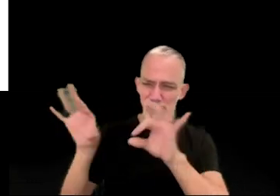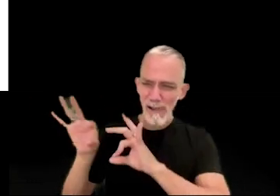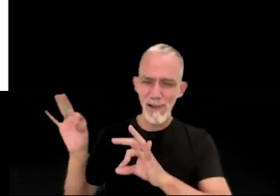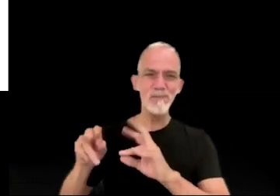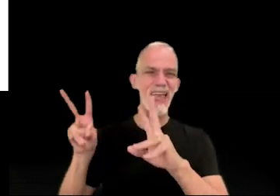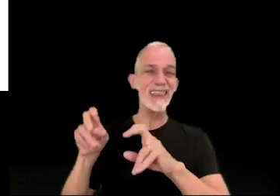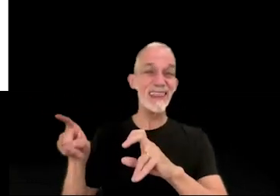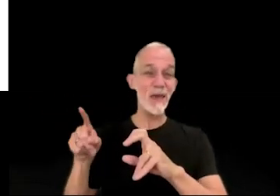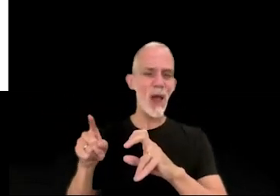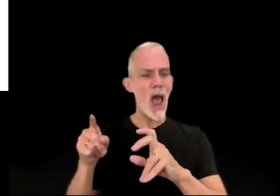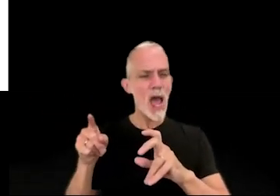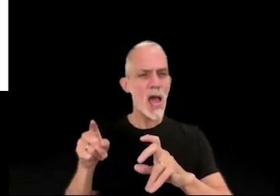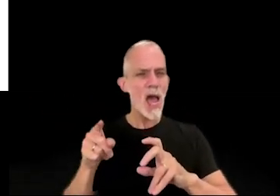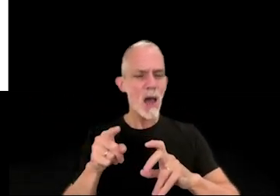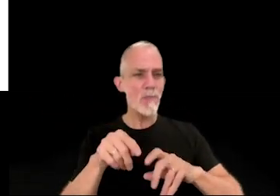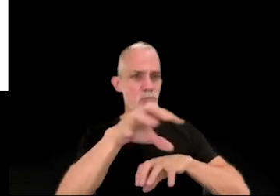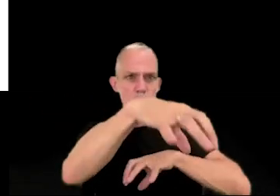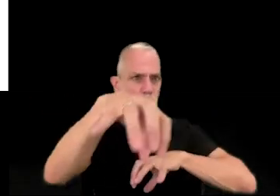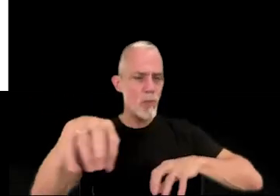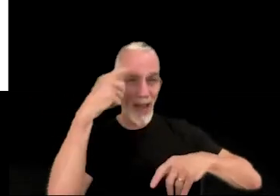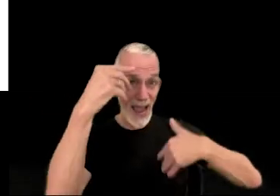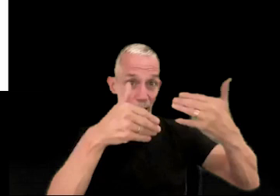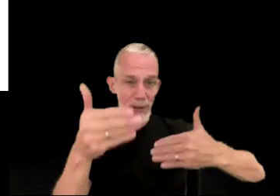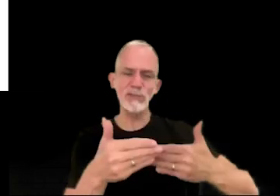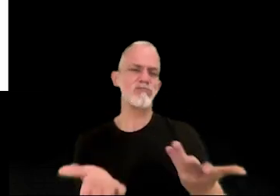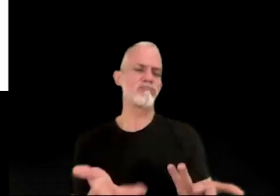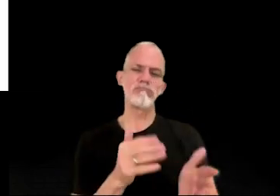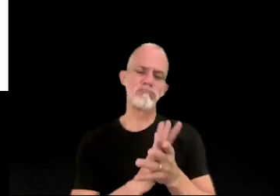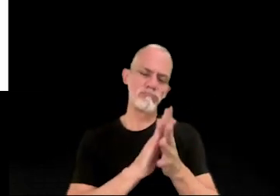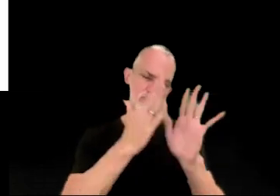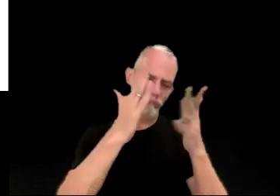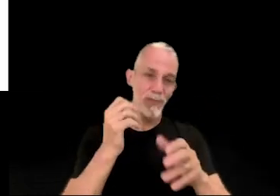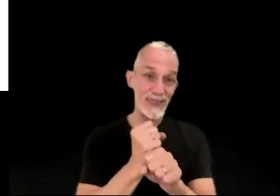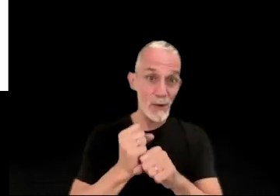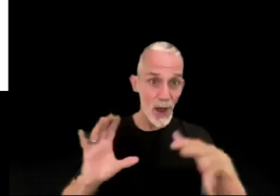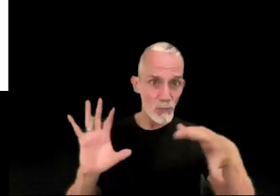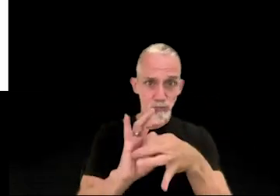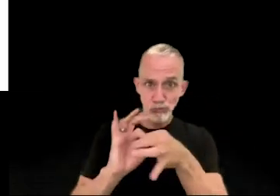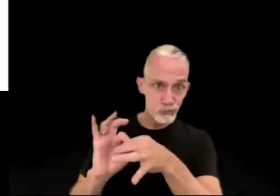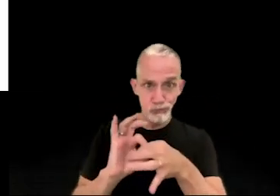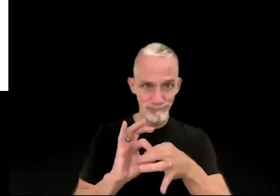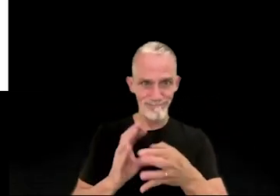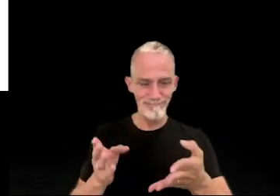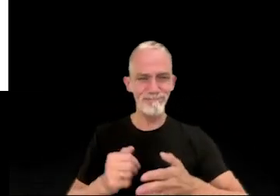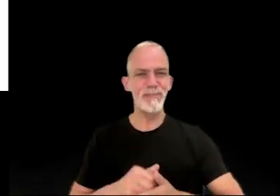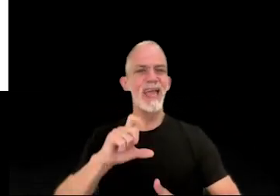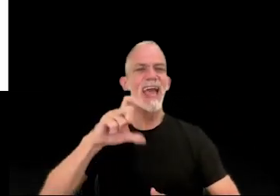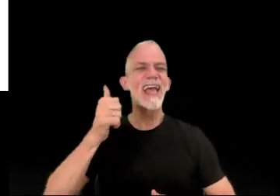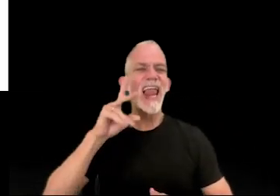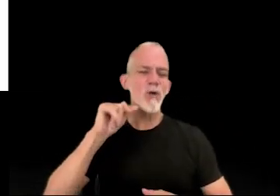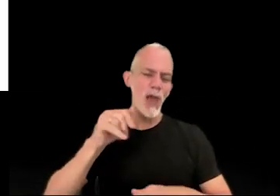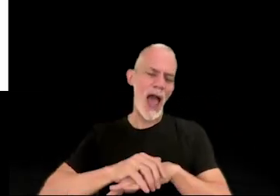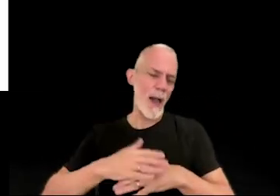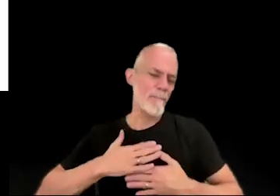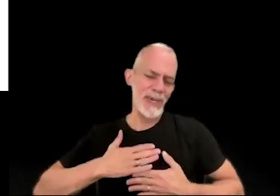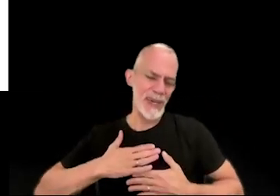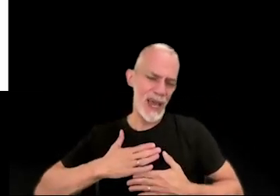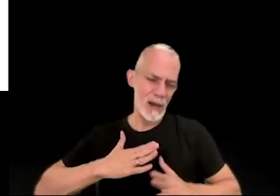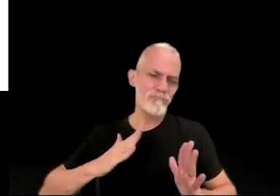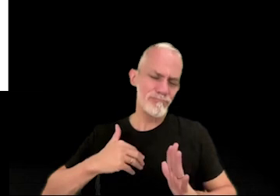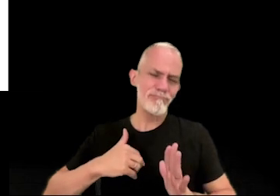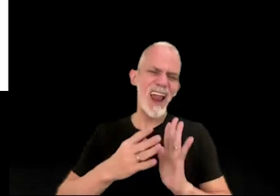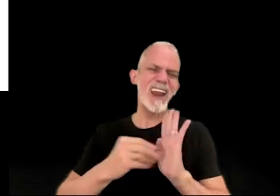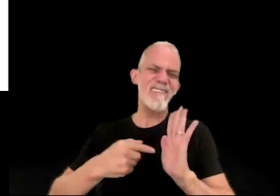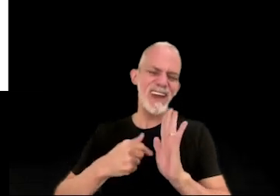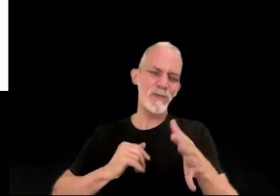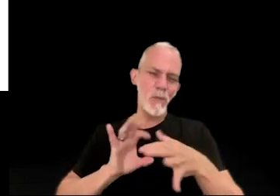capacitación, a los cuales admiro y con los que trabajamos muchísimo en conjunto. Y bueno, Claudia es una amiga, es una gran referente para mí también en el